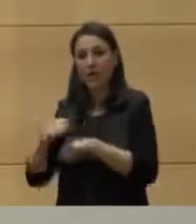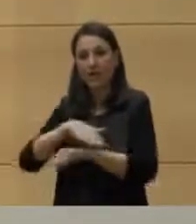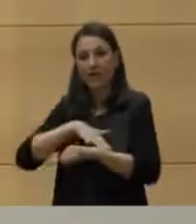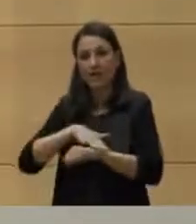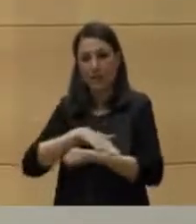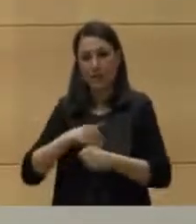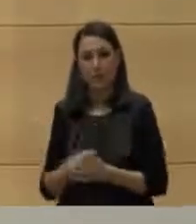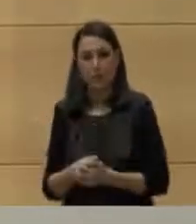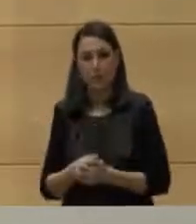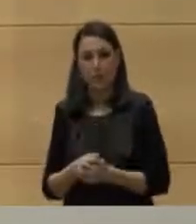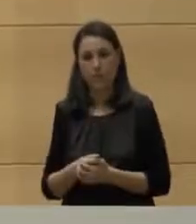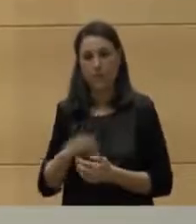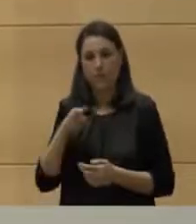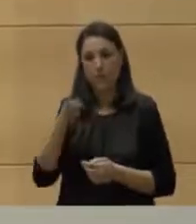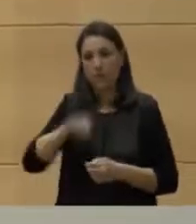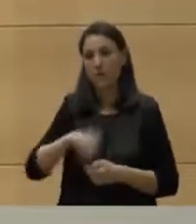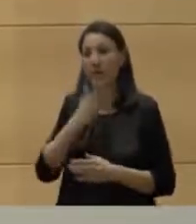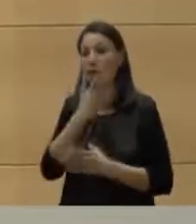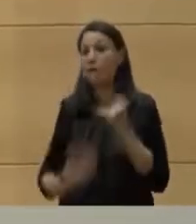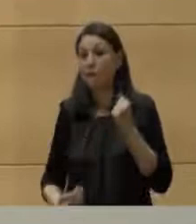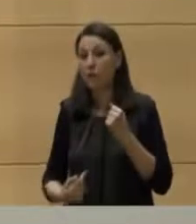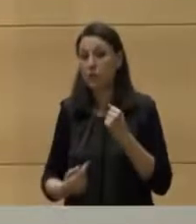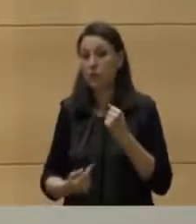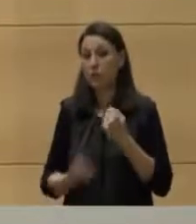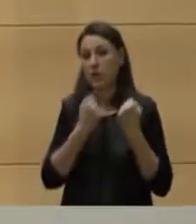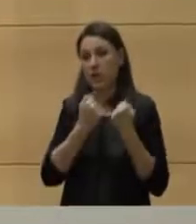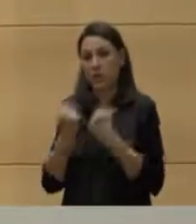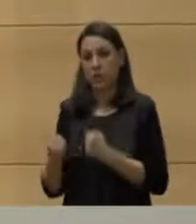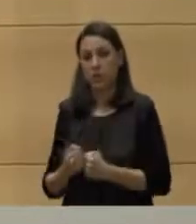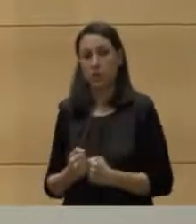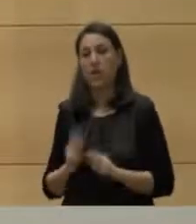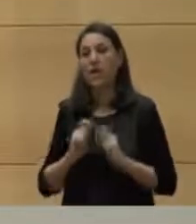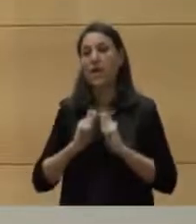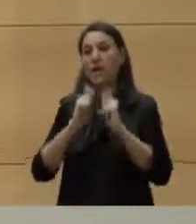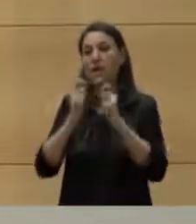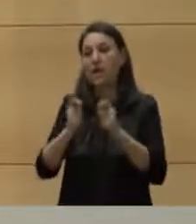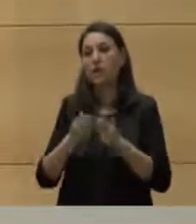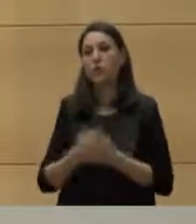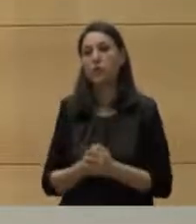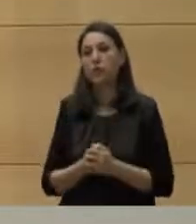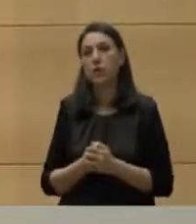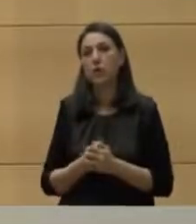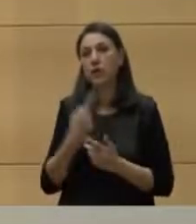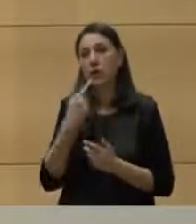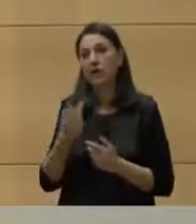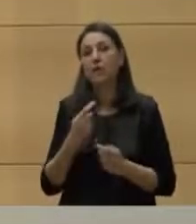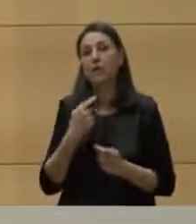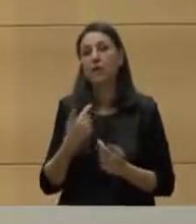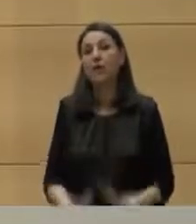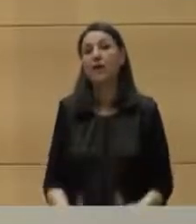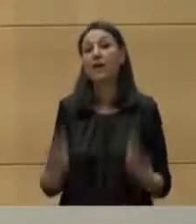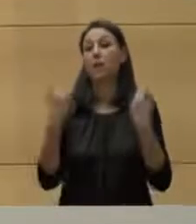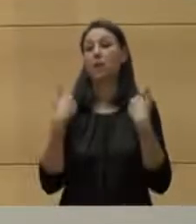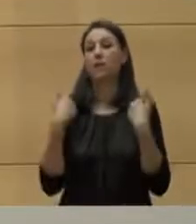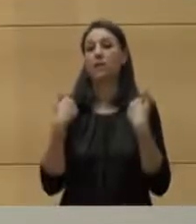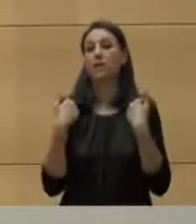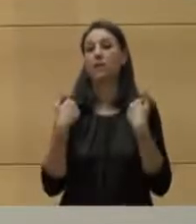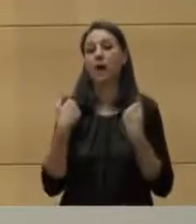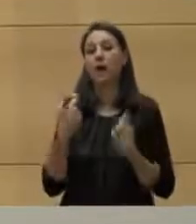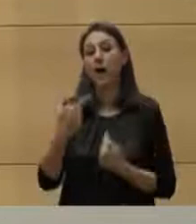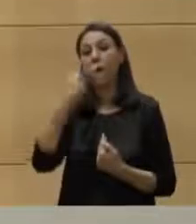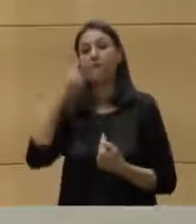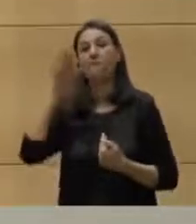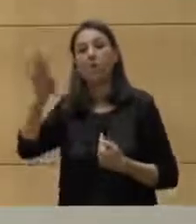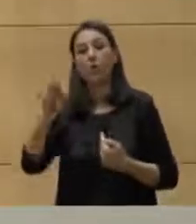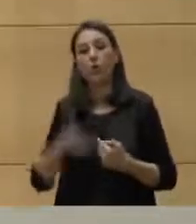un error nuestro en la apreciación. Solemos imputarle al general Franco la responsabilidad de cuantas